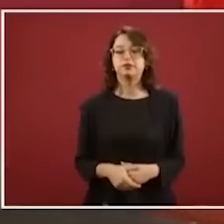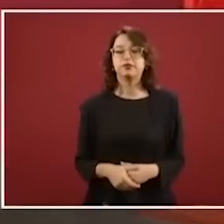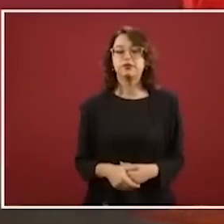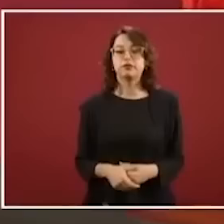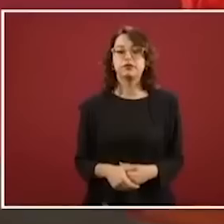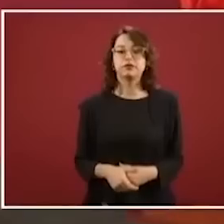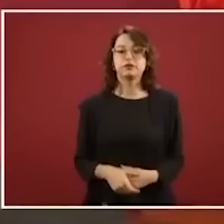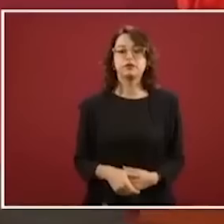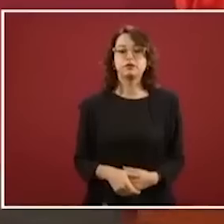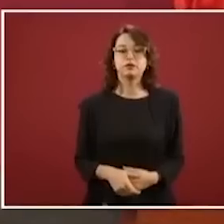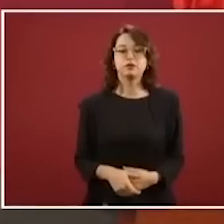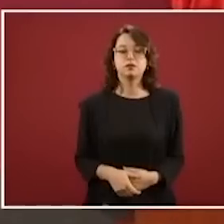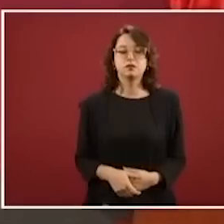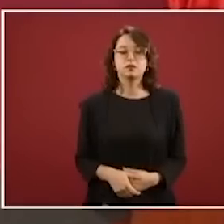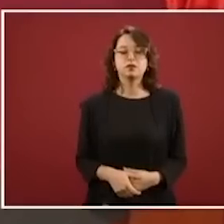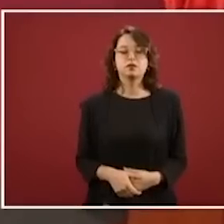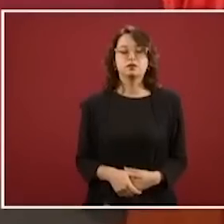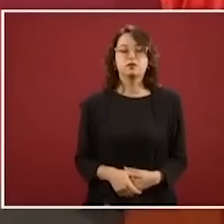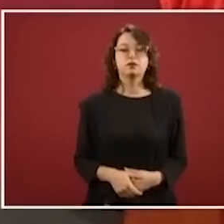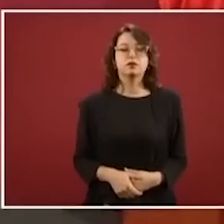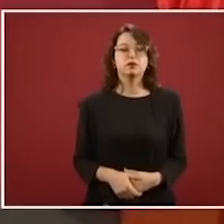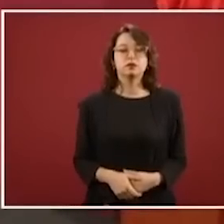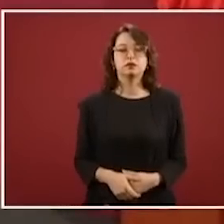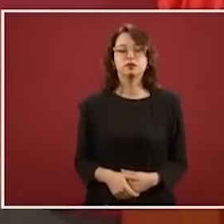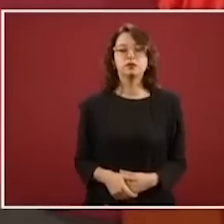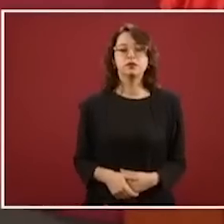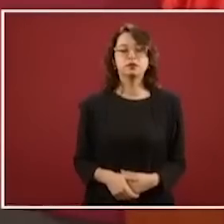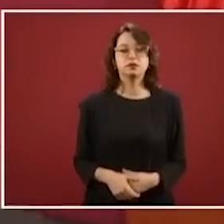y no queremos que